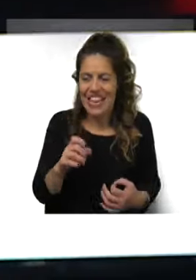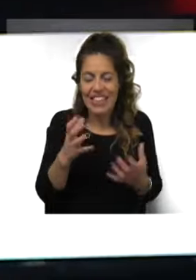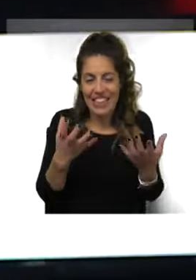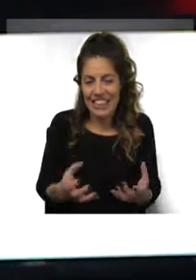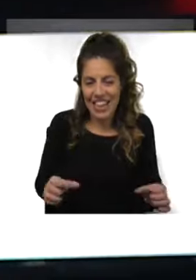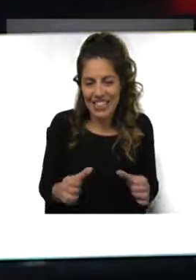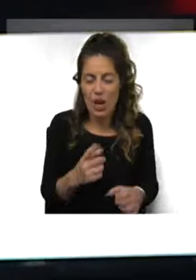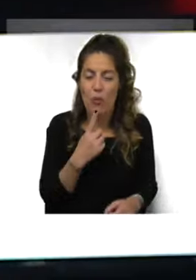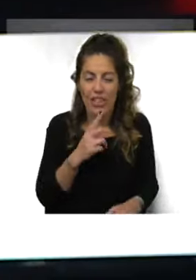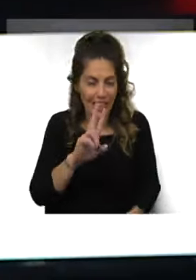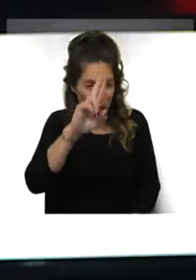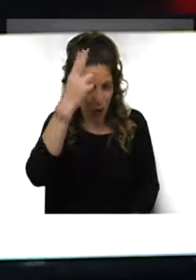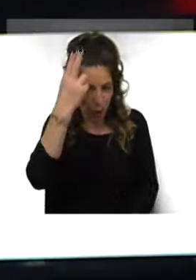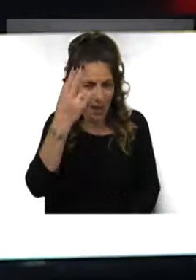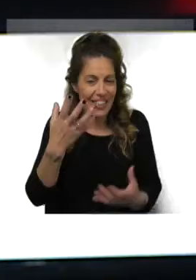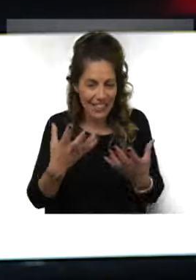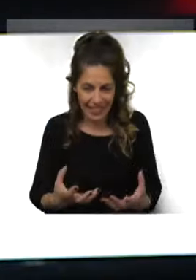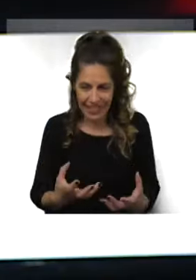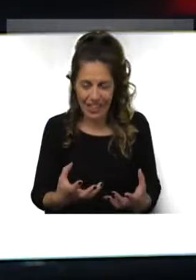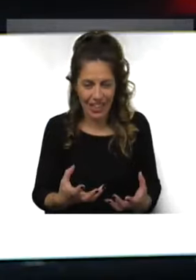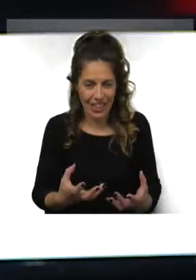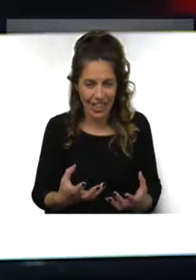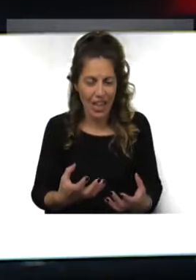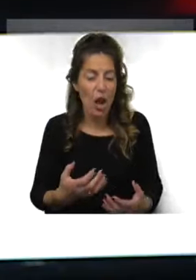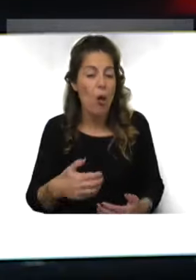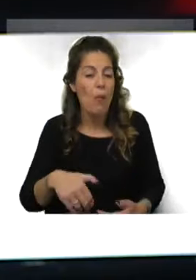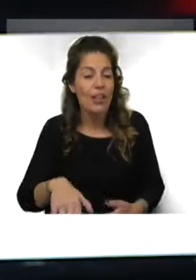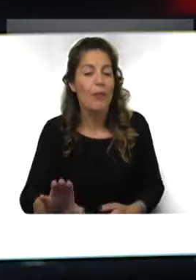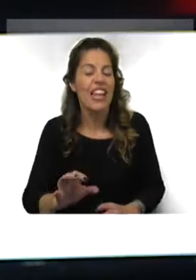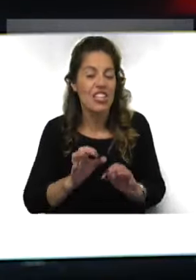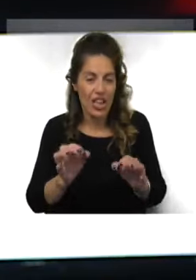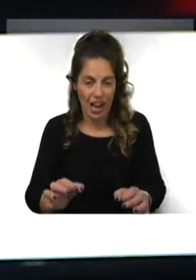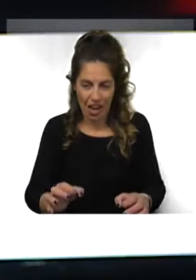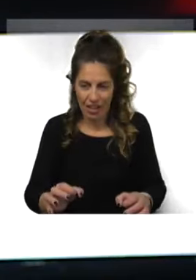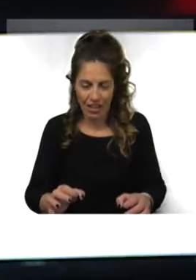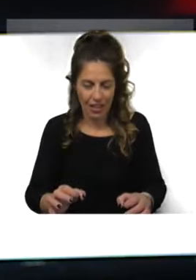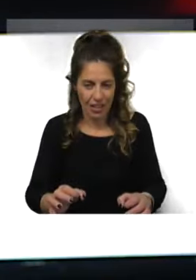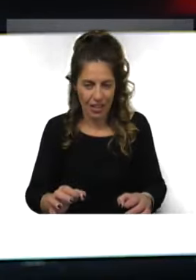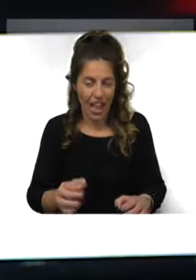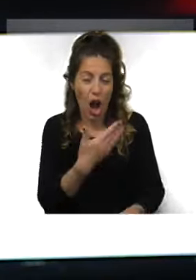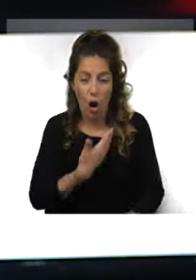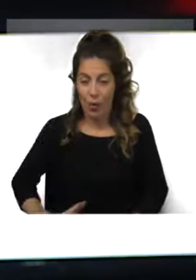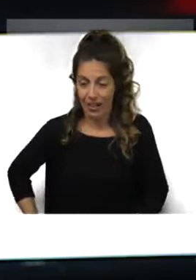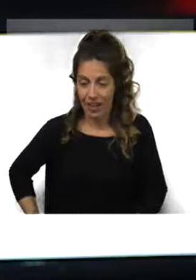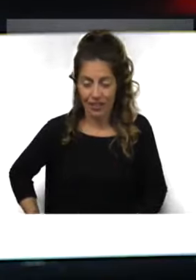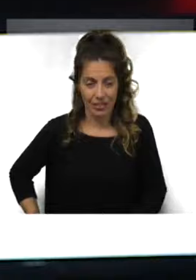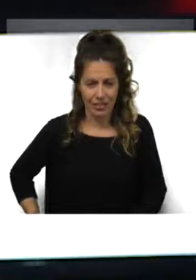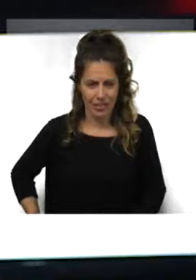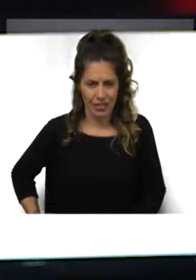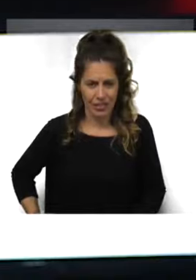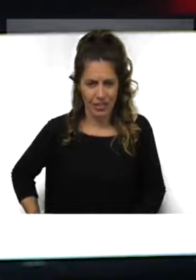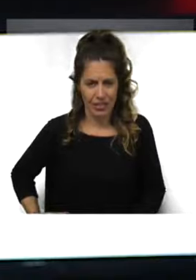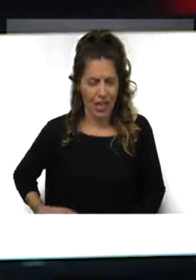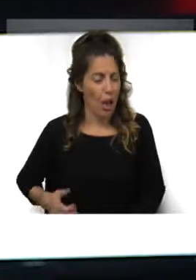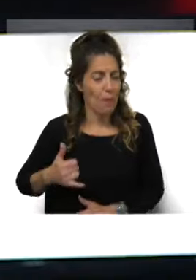política en el Uruguay y quiere eventualmente llegar a a este a gobernar el país no el factor